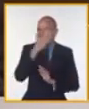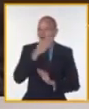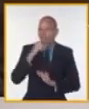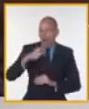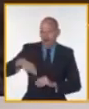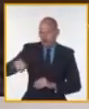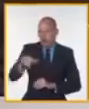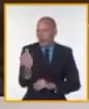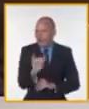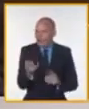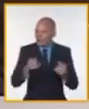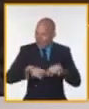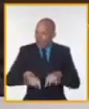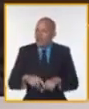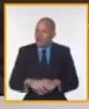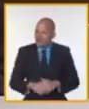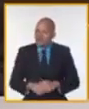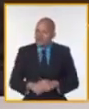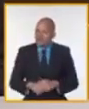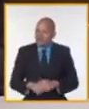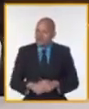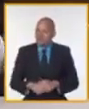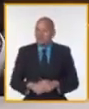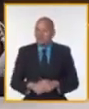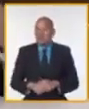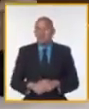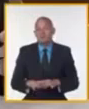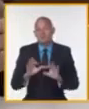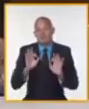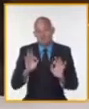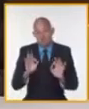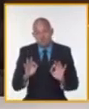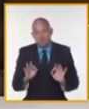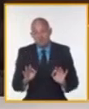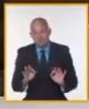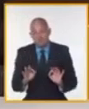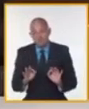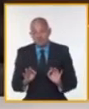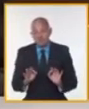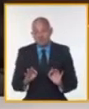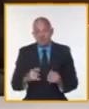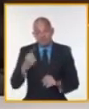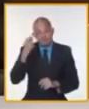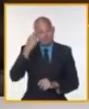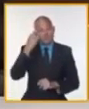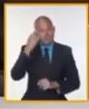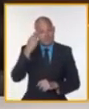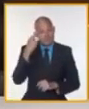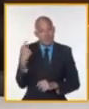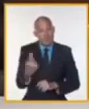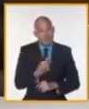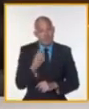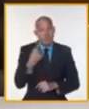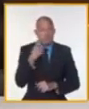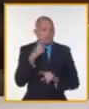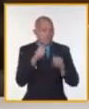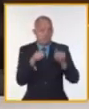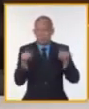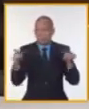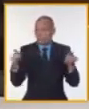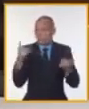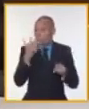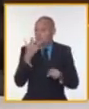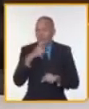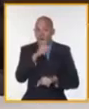es importante este razonamiento de Miriam y nos llama a que todos evaluemos, que están los primeros secretarios, a